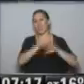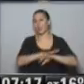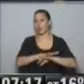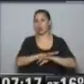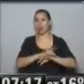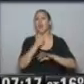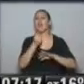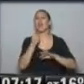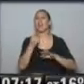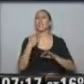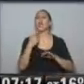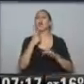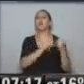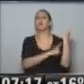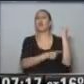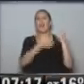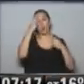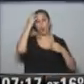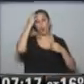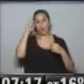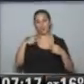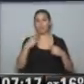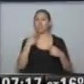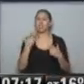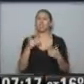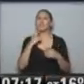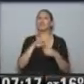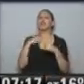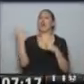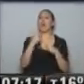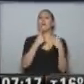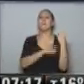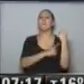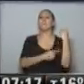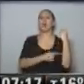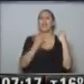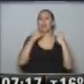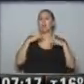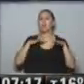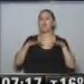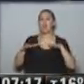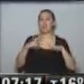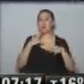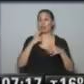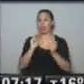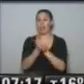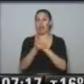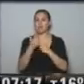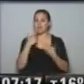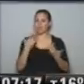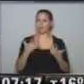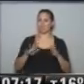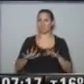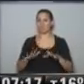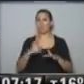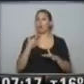cuál es la reacción del Poder Judicial. Por supuesto, como todo poder conservador, los movimientos a veces conmocionan. Pero me parece que cuando